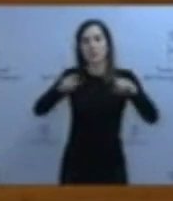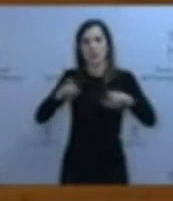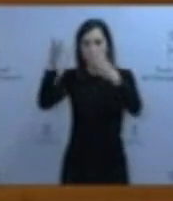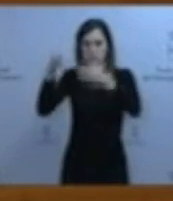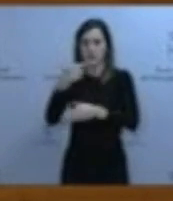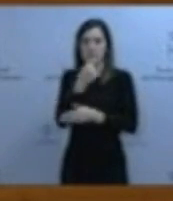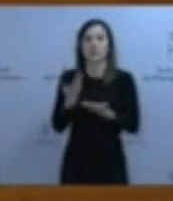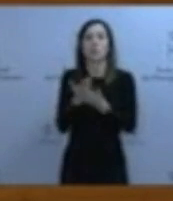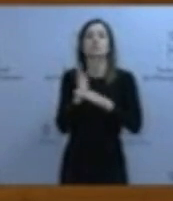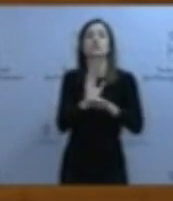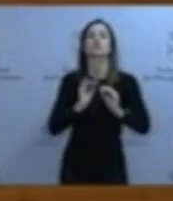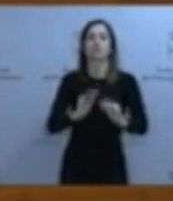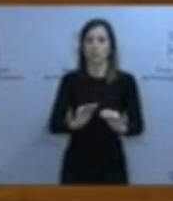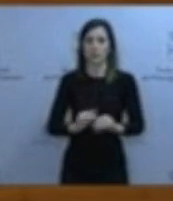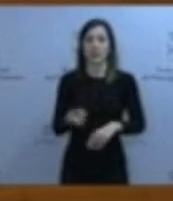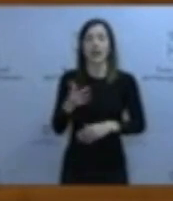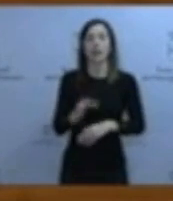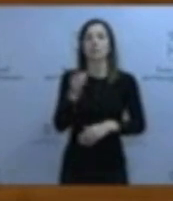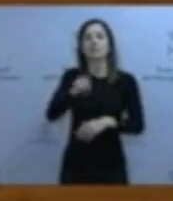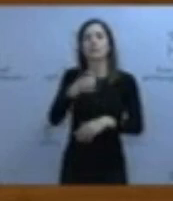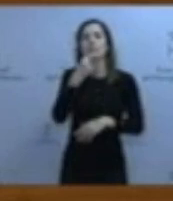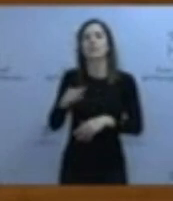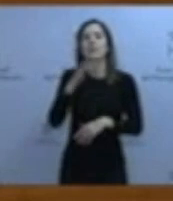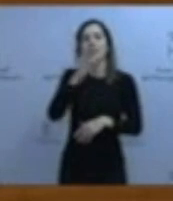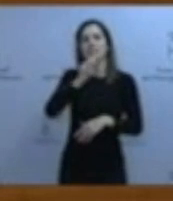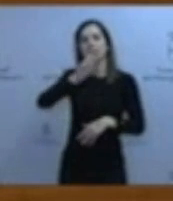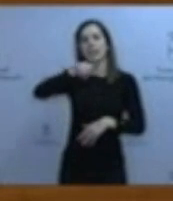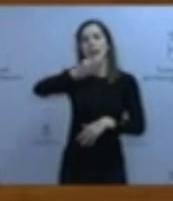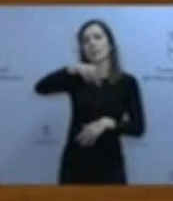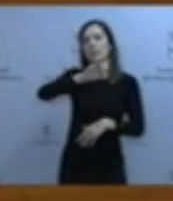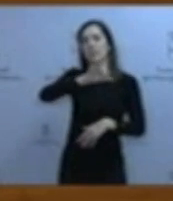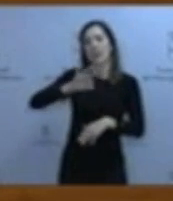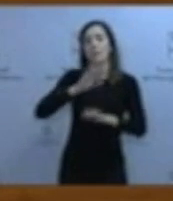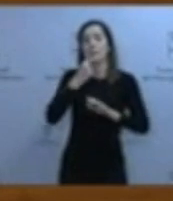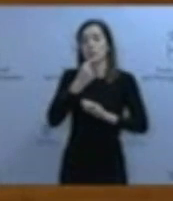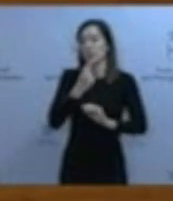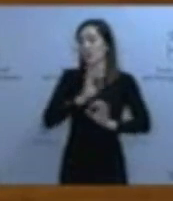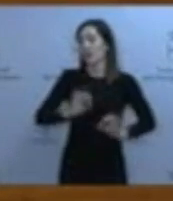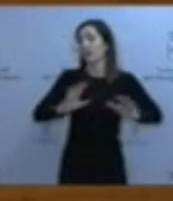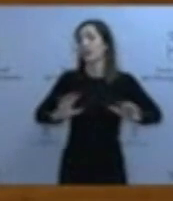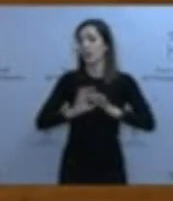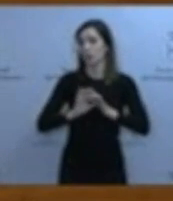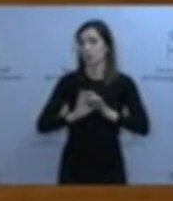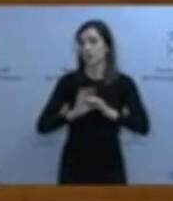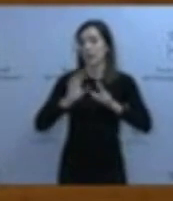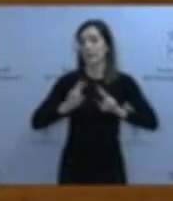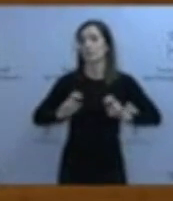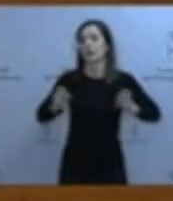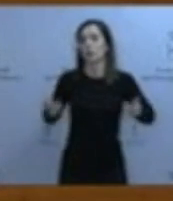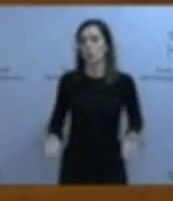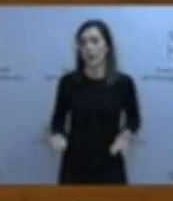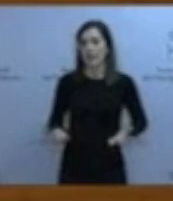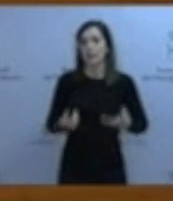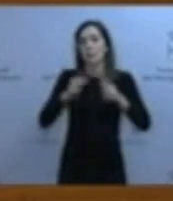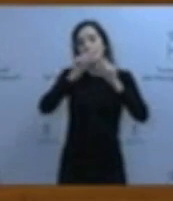en su proposición. Ha hecho referencia también a Finlandia. Sin embargo, lo que no ha dicho es que, aparte de esto, lo que se utilizan son